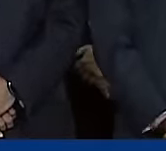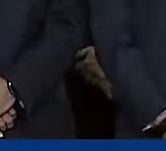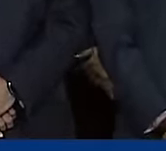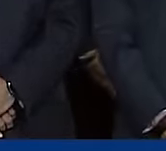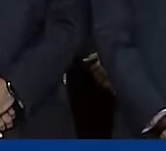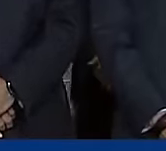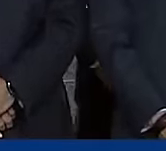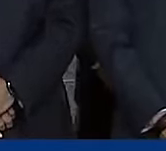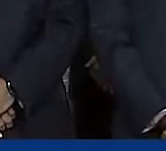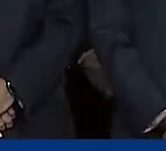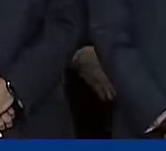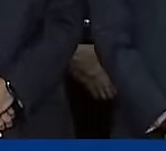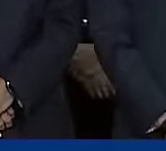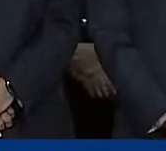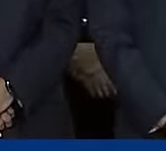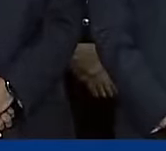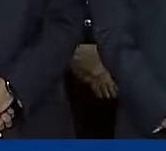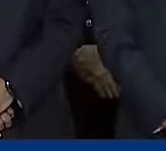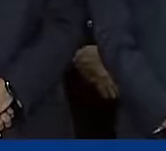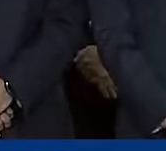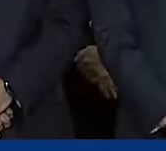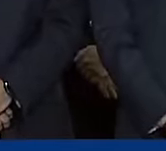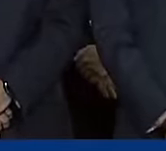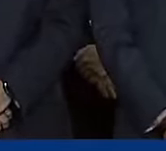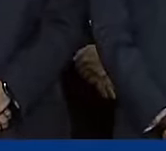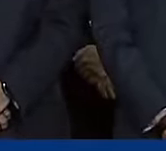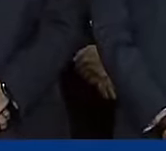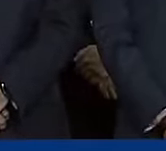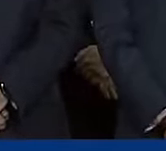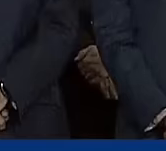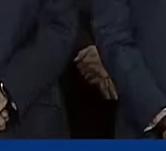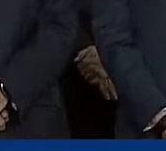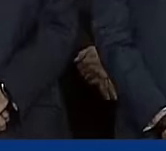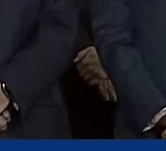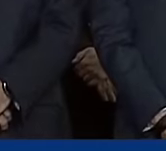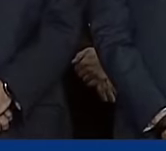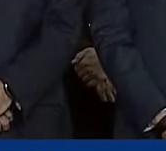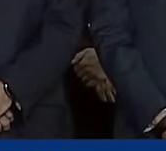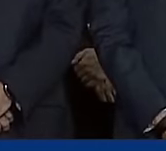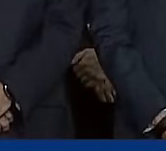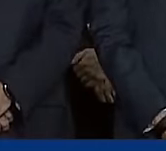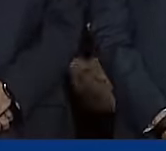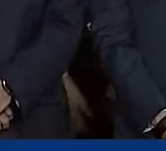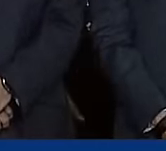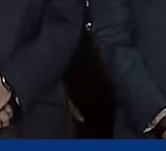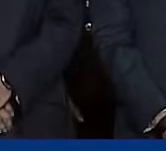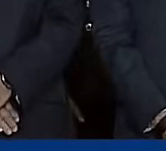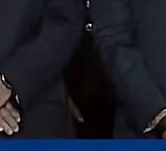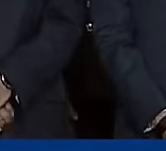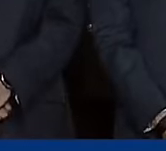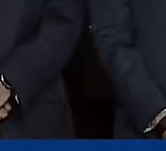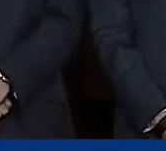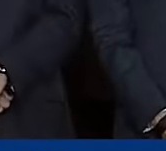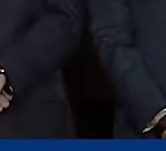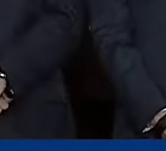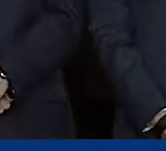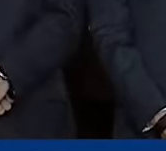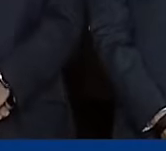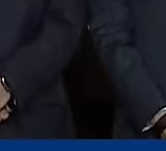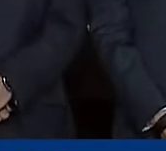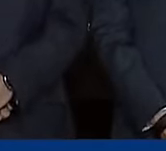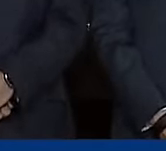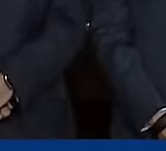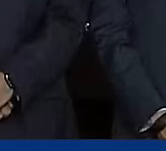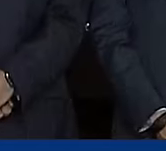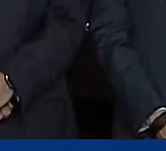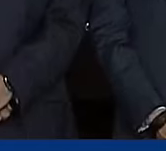Gabriela W., se me olvidó decirte que hay páginas en el mundo de Estados Unidos como Anonymous